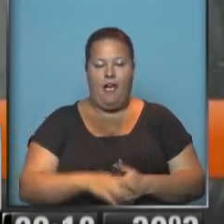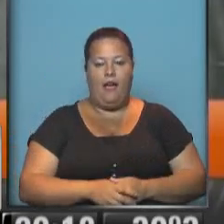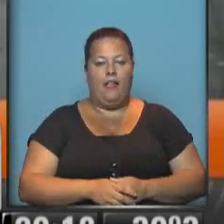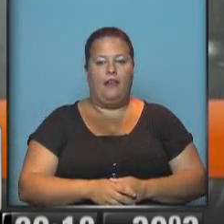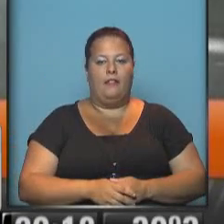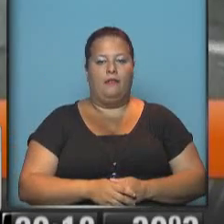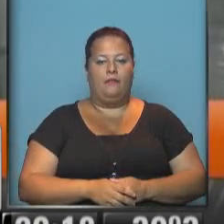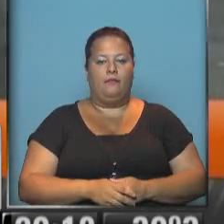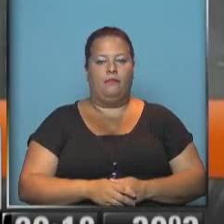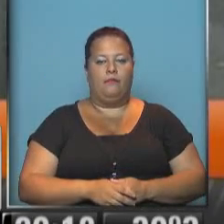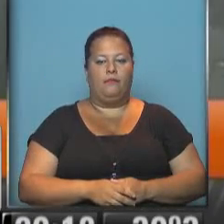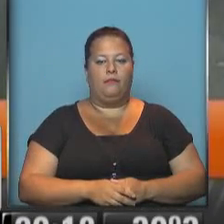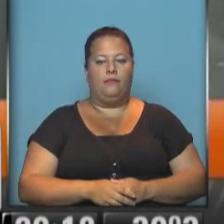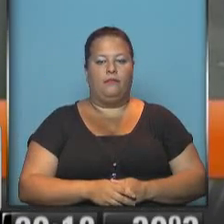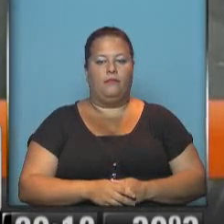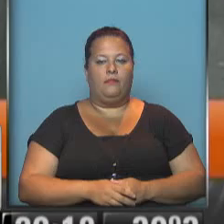la